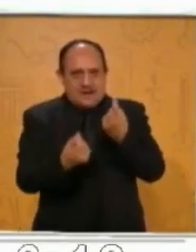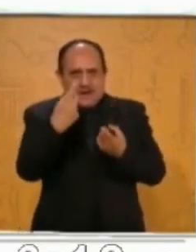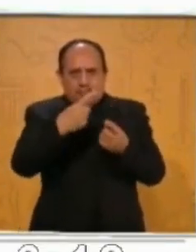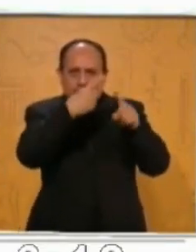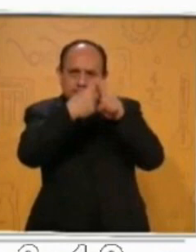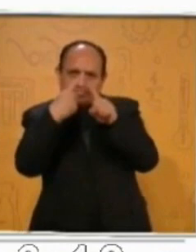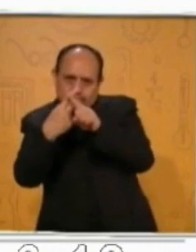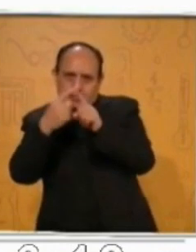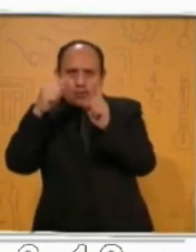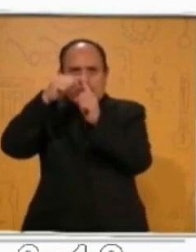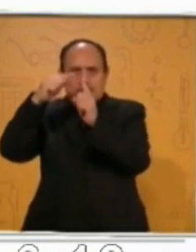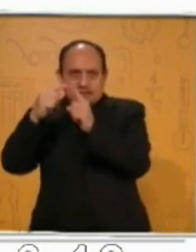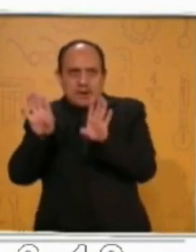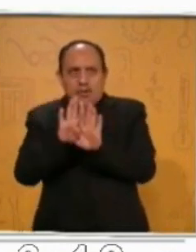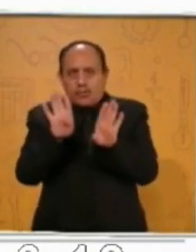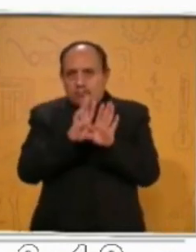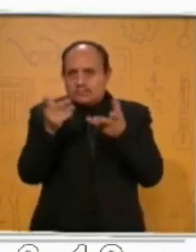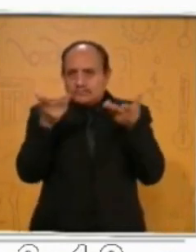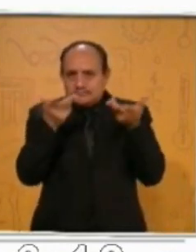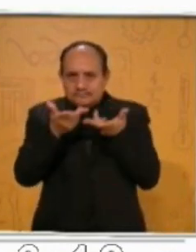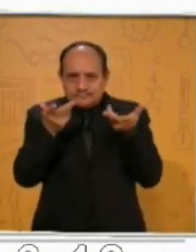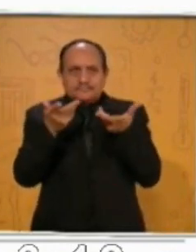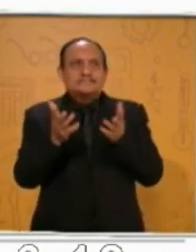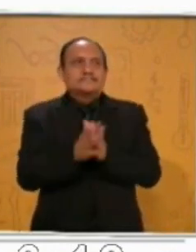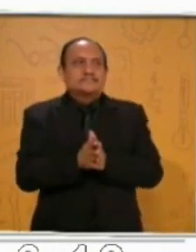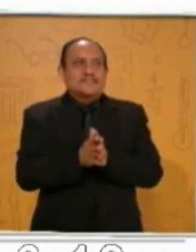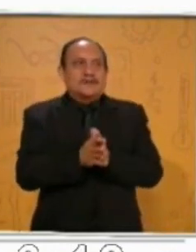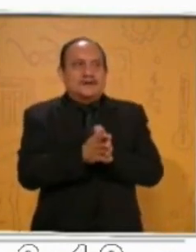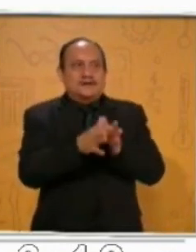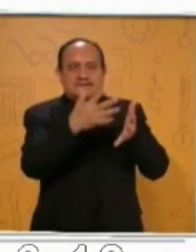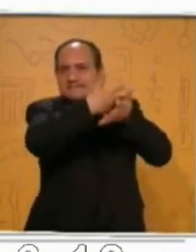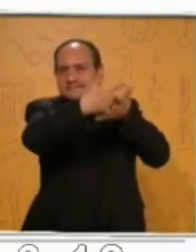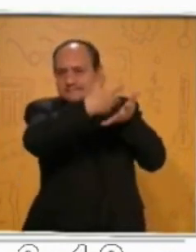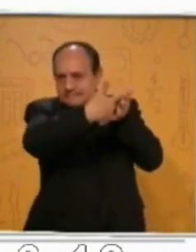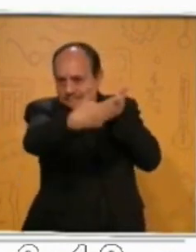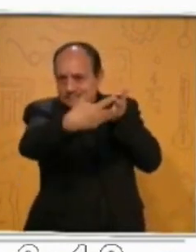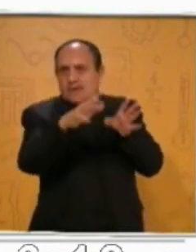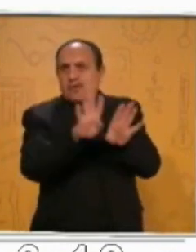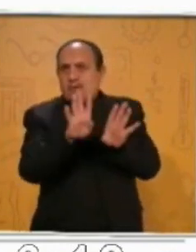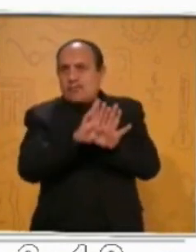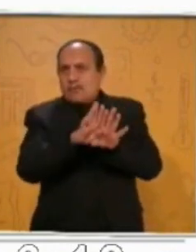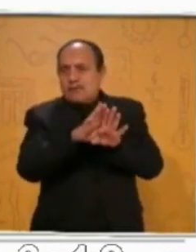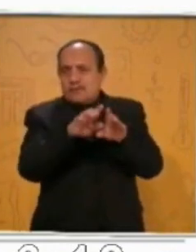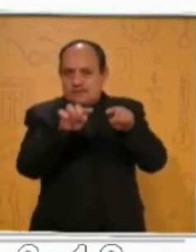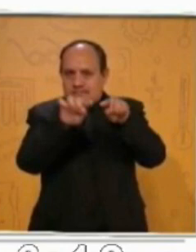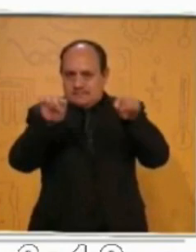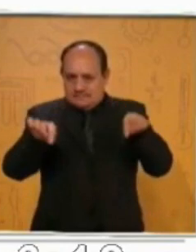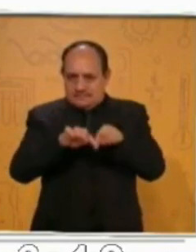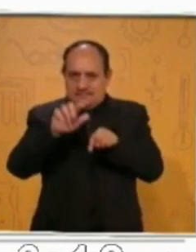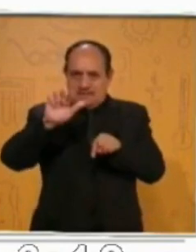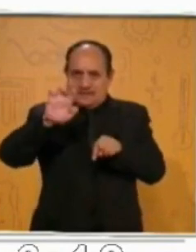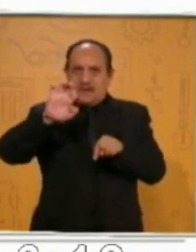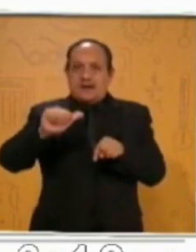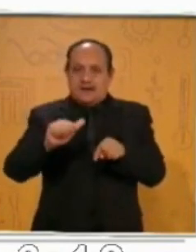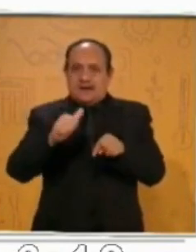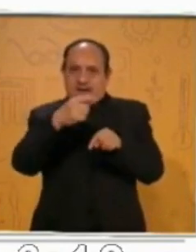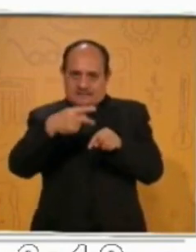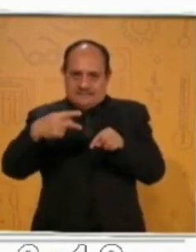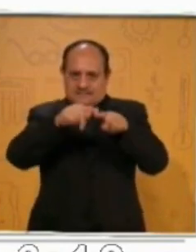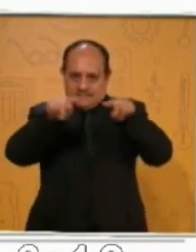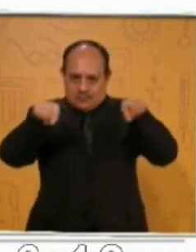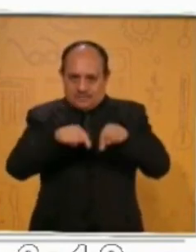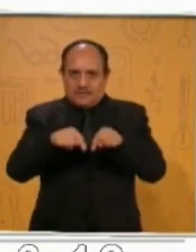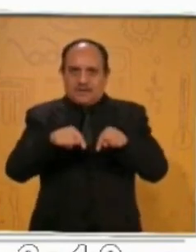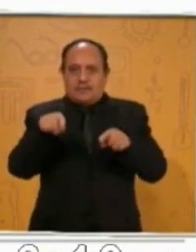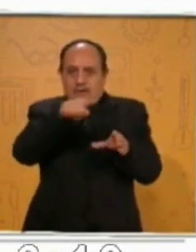formularios. Esos formularios o esas fórmulas vimos en áreas cuál es el área del cuadrado, cuál es el área